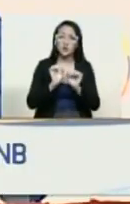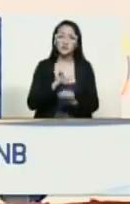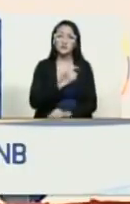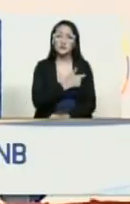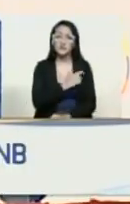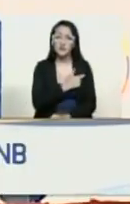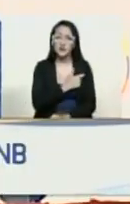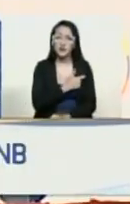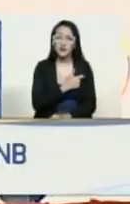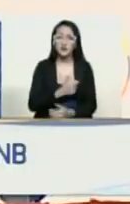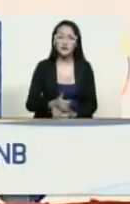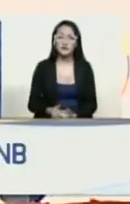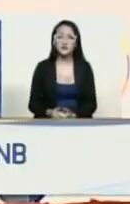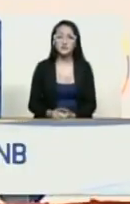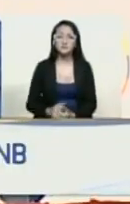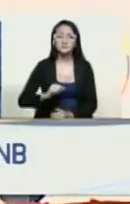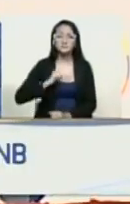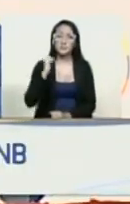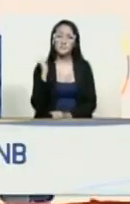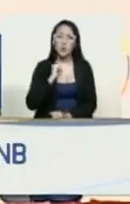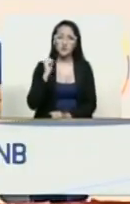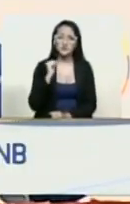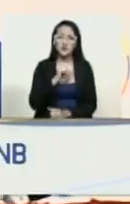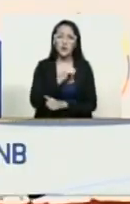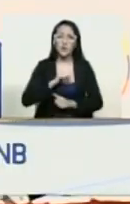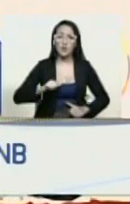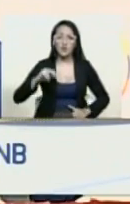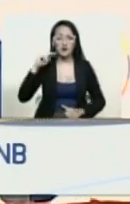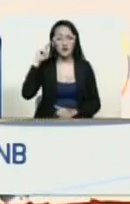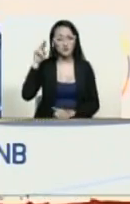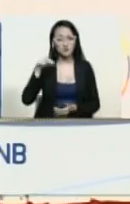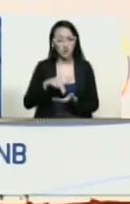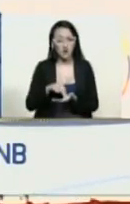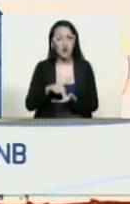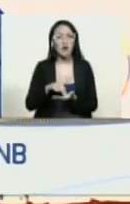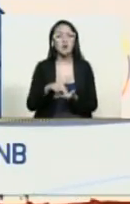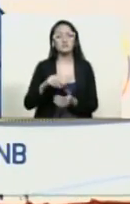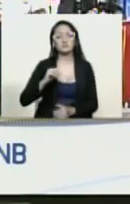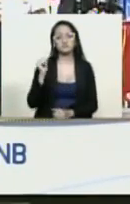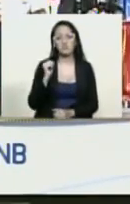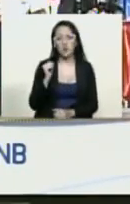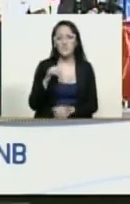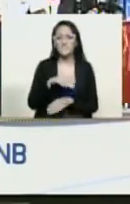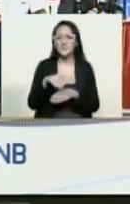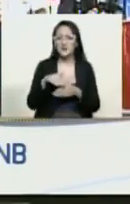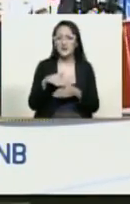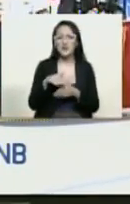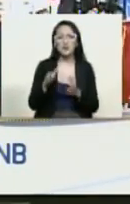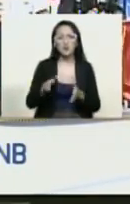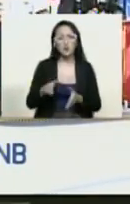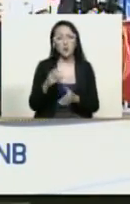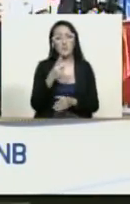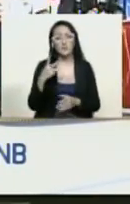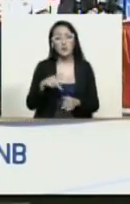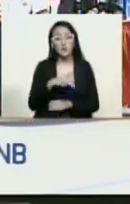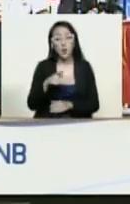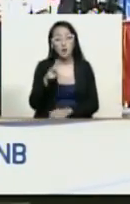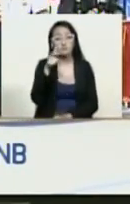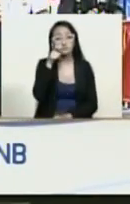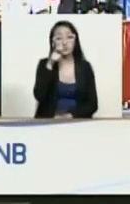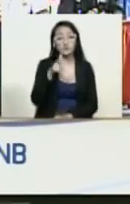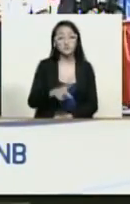civil, la policía, la Guardia Nacional, la Fuerza Armada Nacional Bolivariana, el ministro Reverón, las 24 horas del